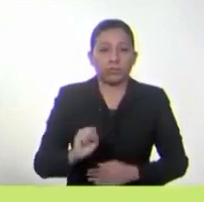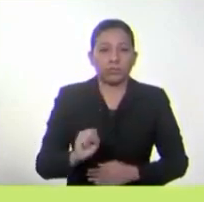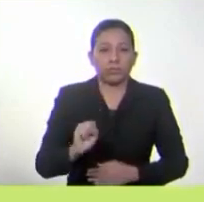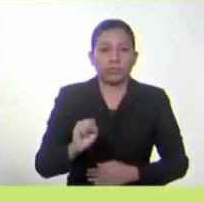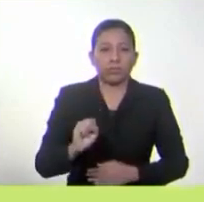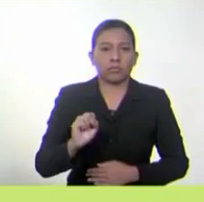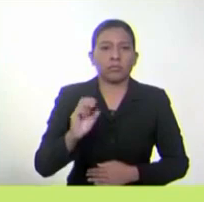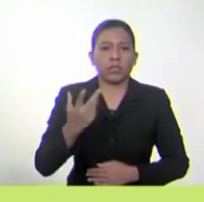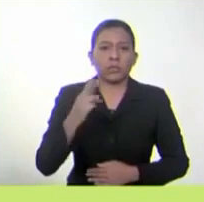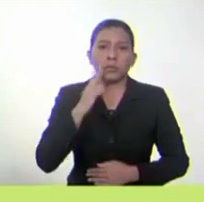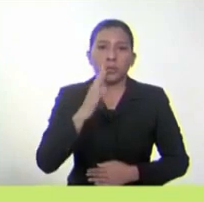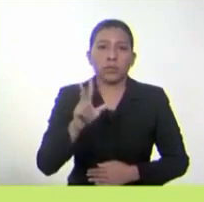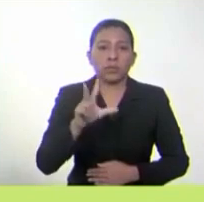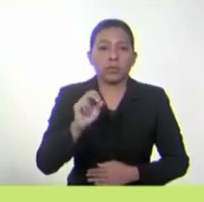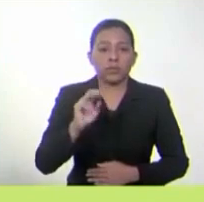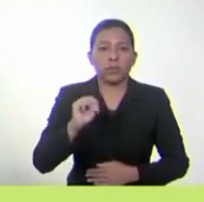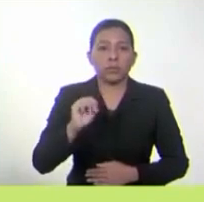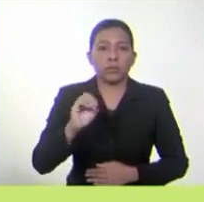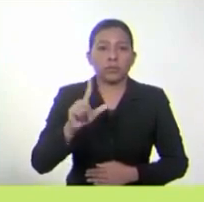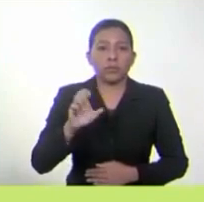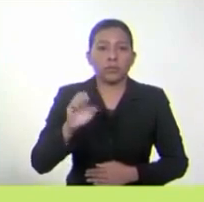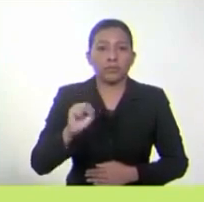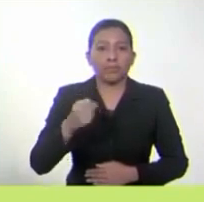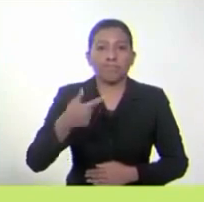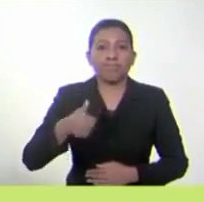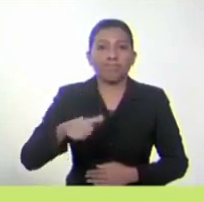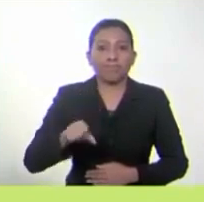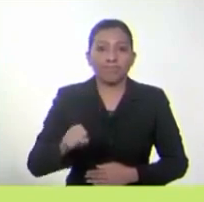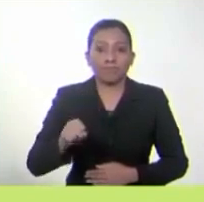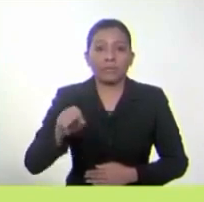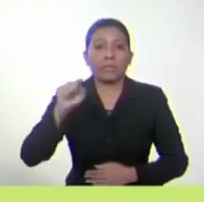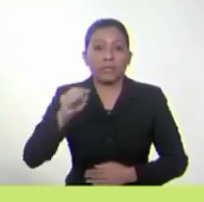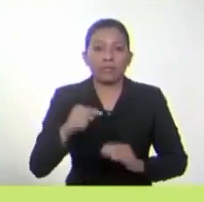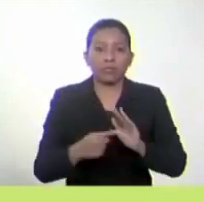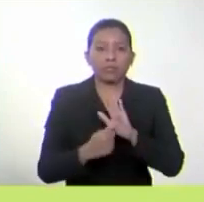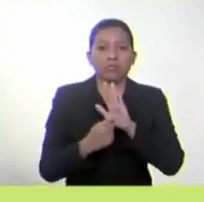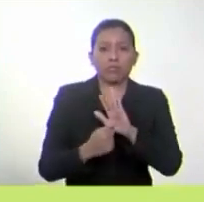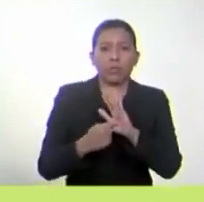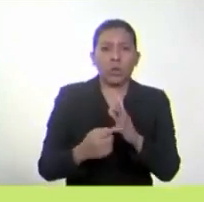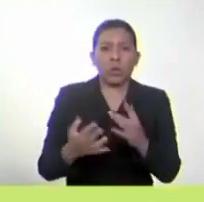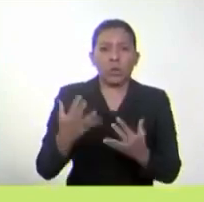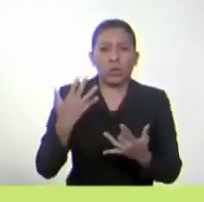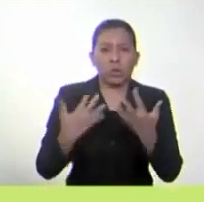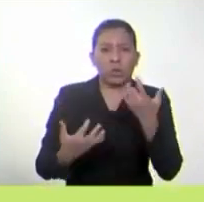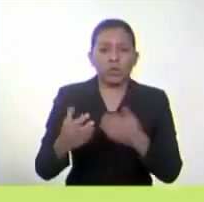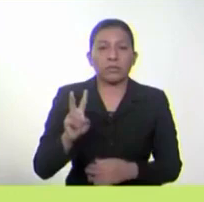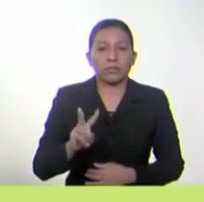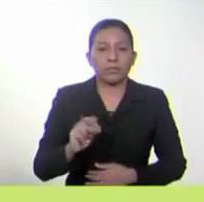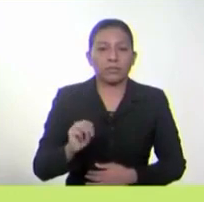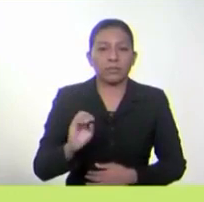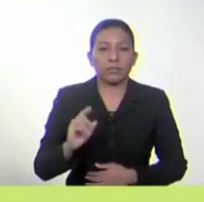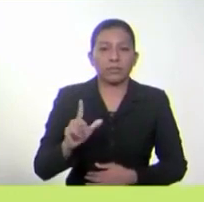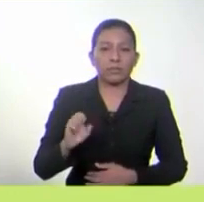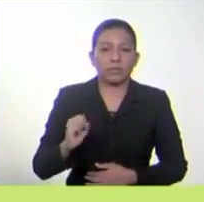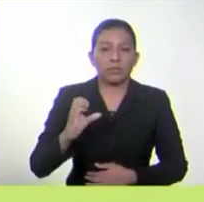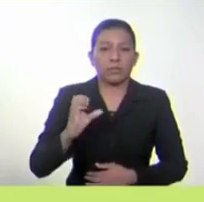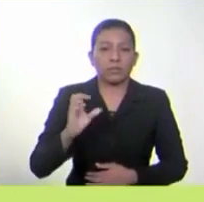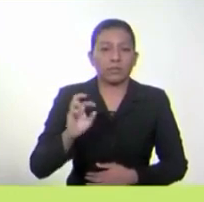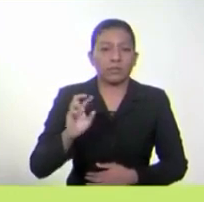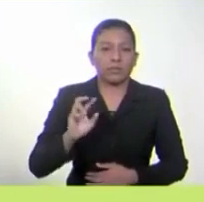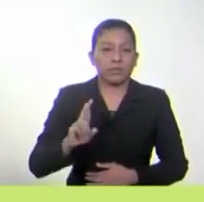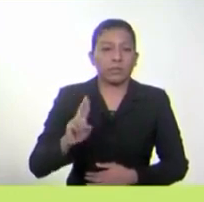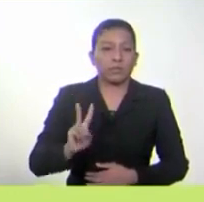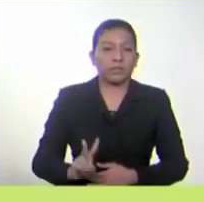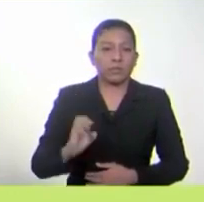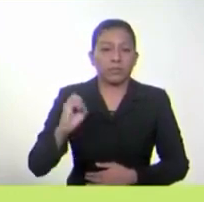con 3 moles de gas oxígeno, produciendo en presencia de calor 2 moles de óxido de cromo 3 sólido.